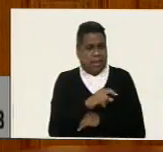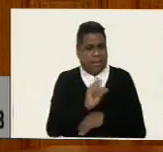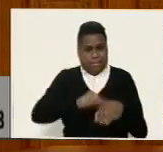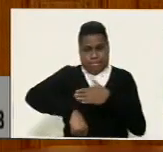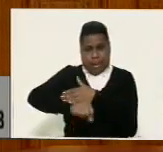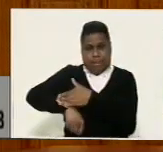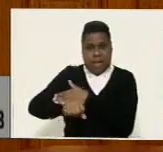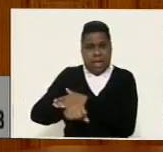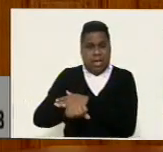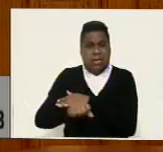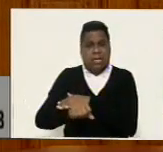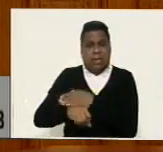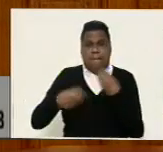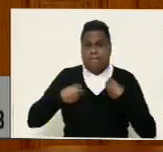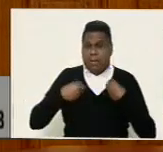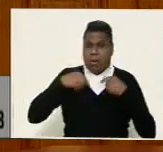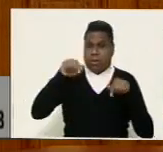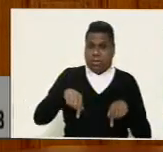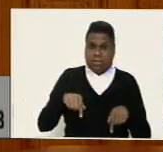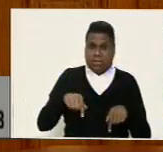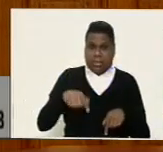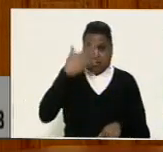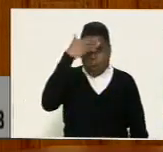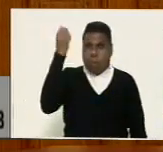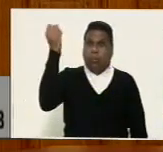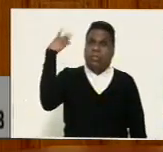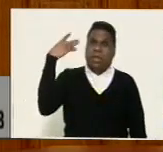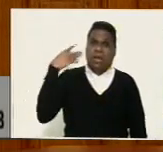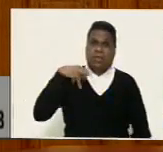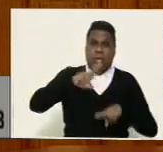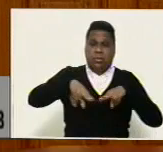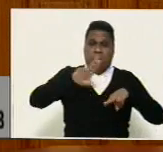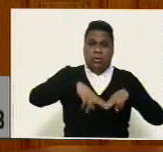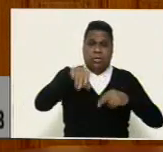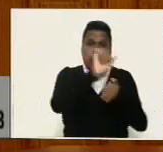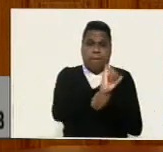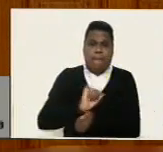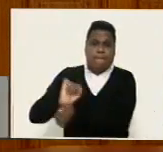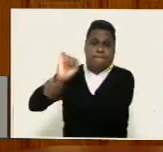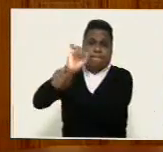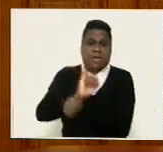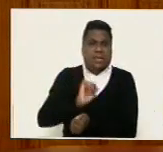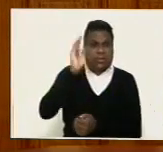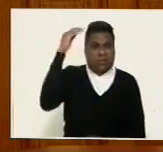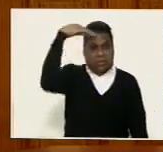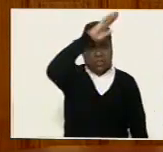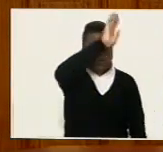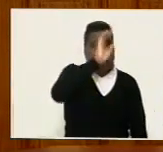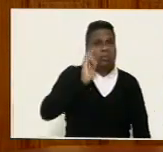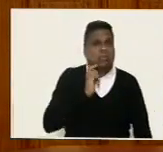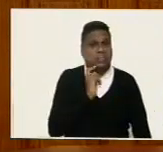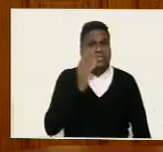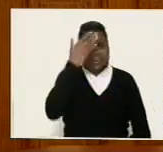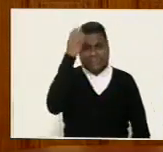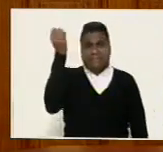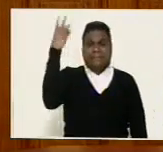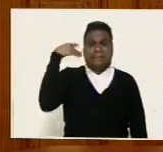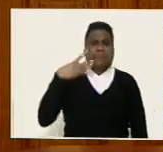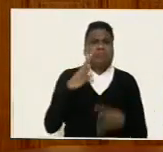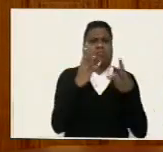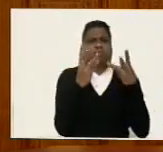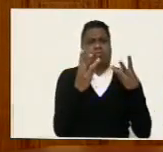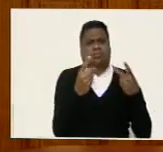que viven ahorita del Mundial se ha olvidado de los niños presos de Trump. Se ha olvidado de la cantidad